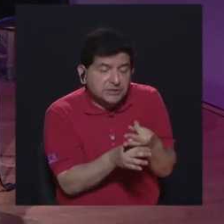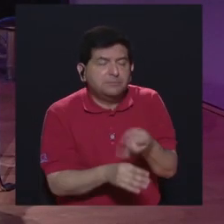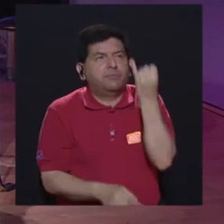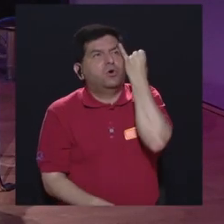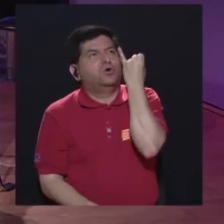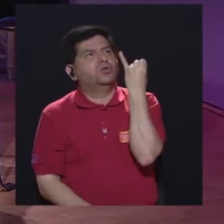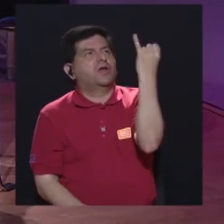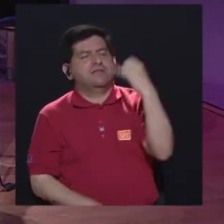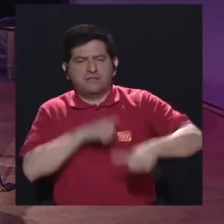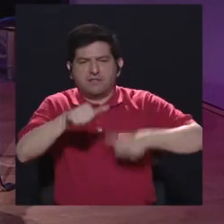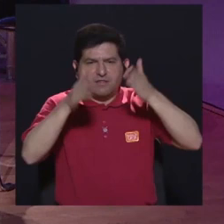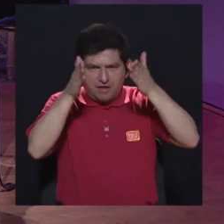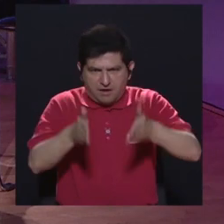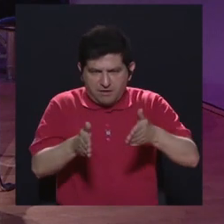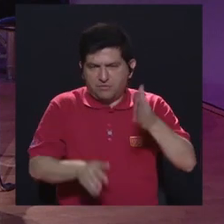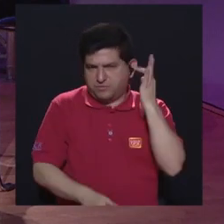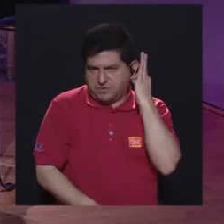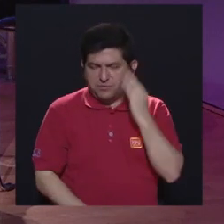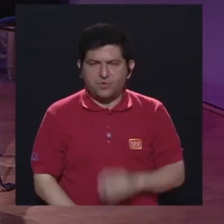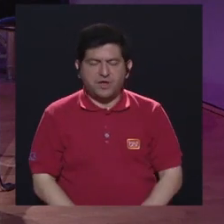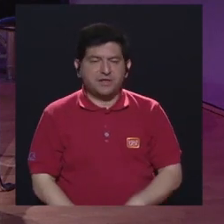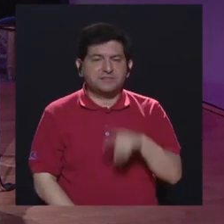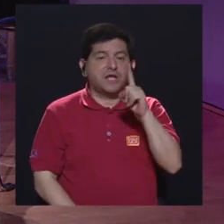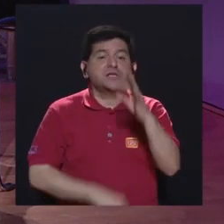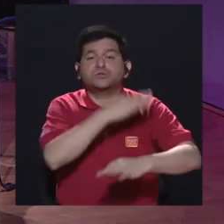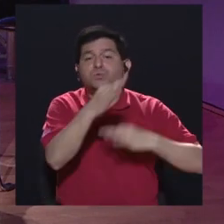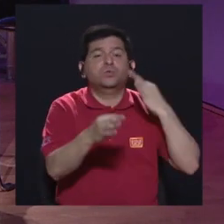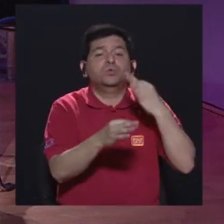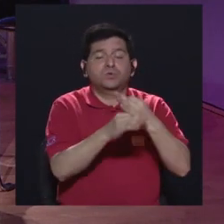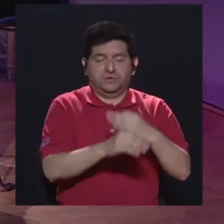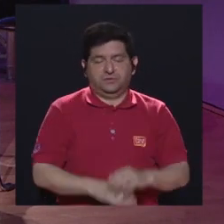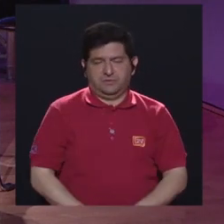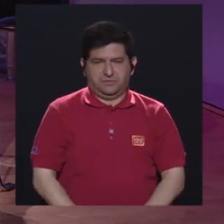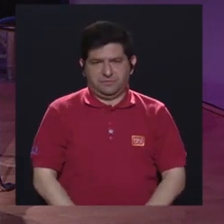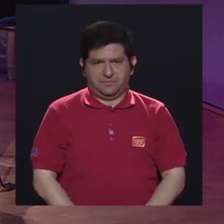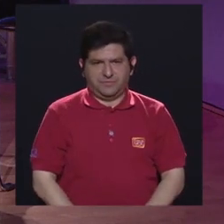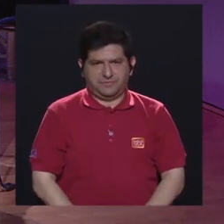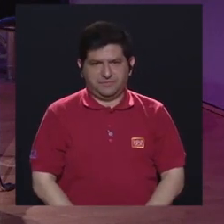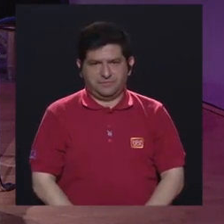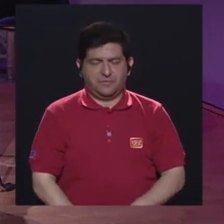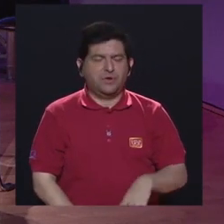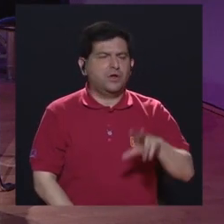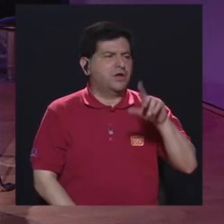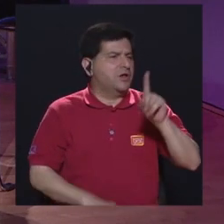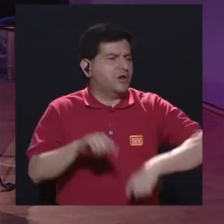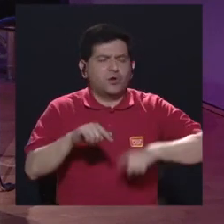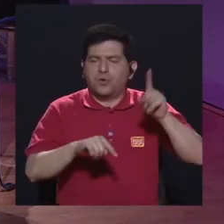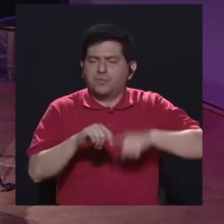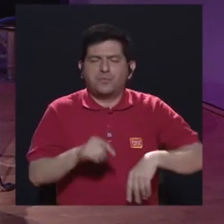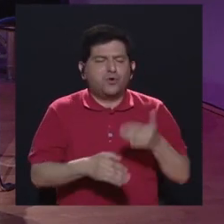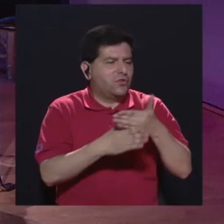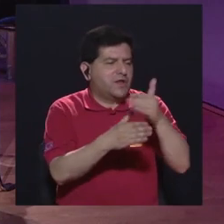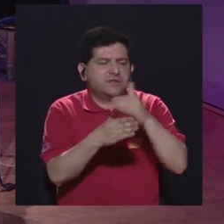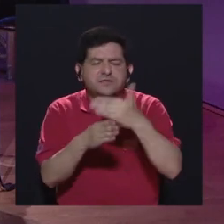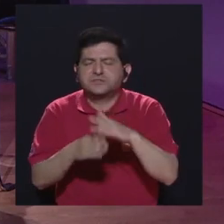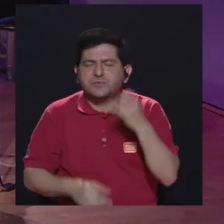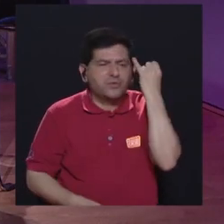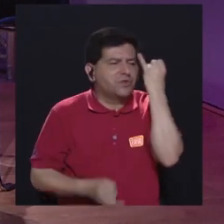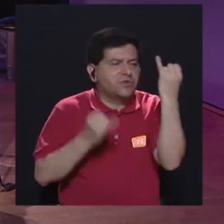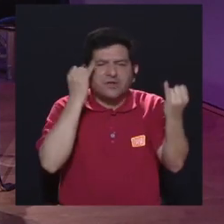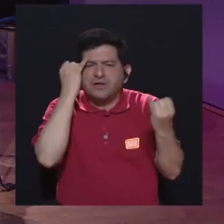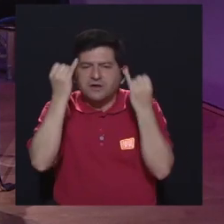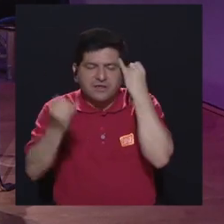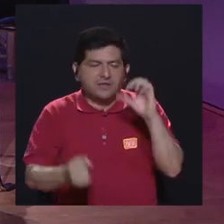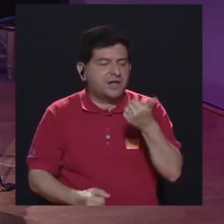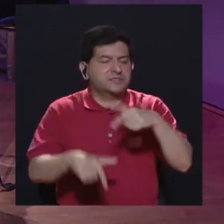concepción del feminismo siempre están guiadas hacia un feminismo, hacia el feminismo, ¿verdad? Y no poder distribuir esa conceptualización